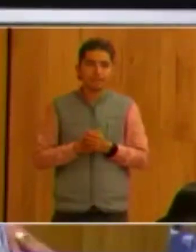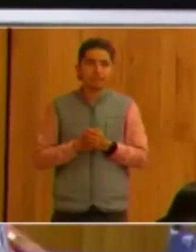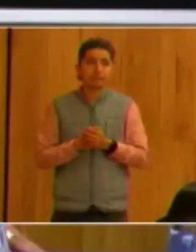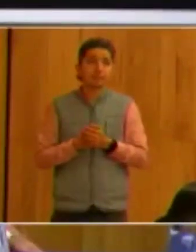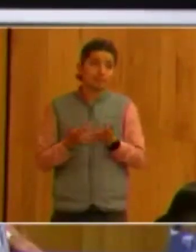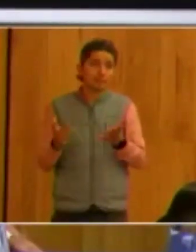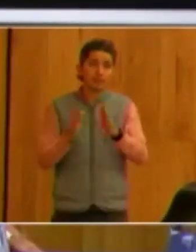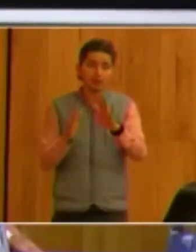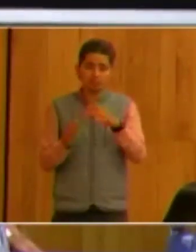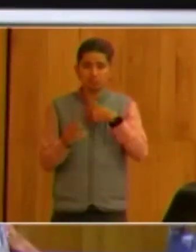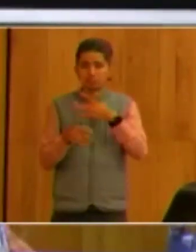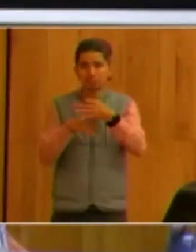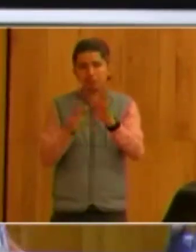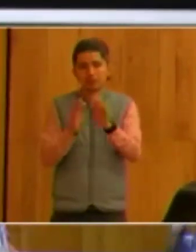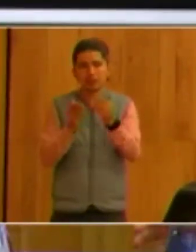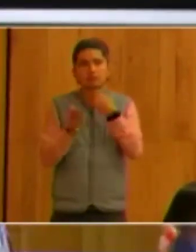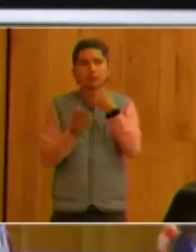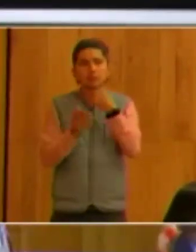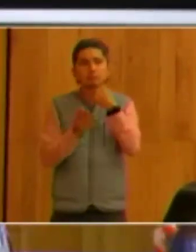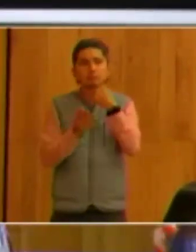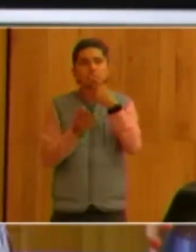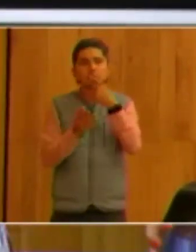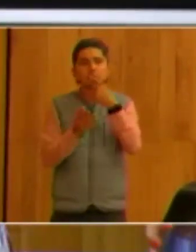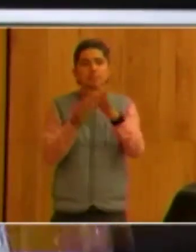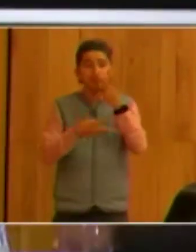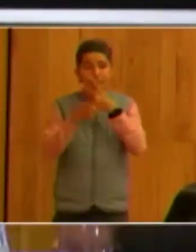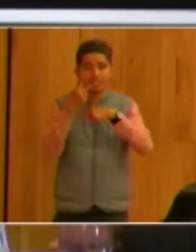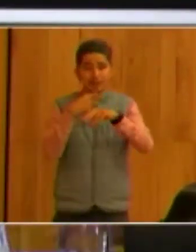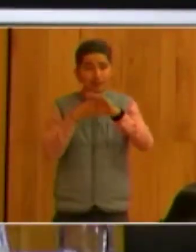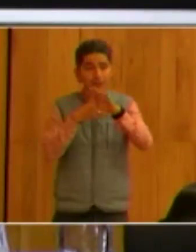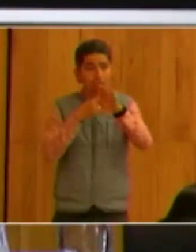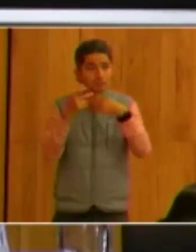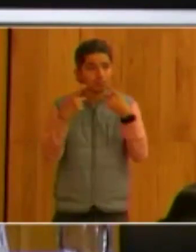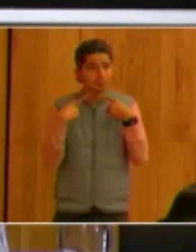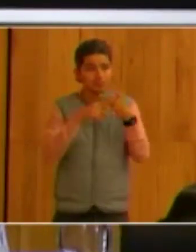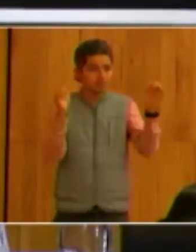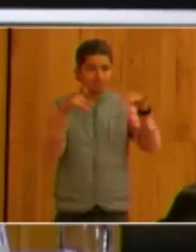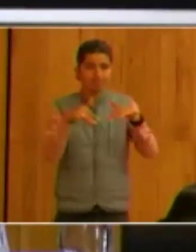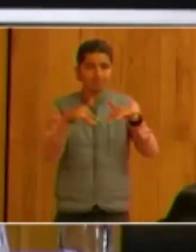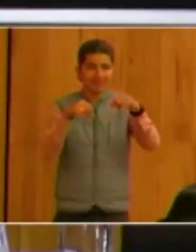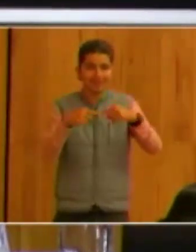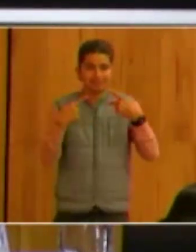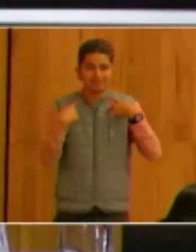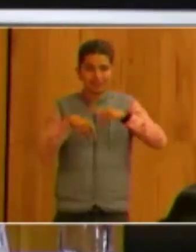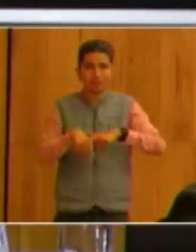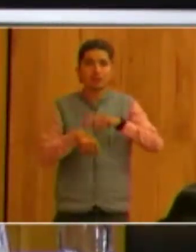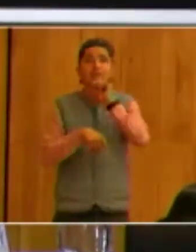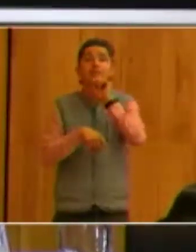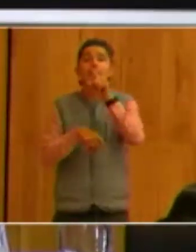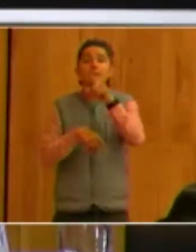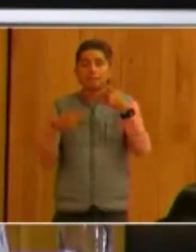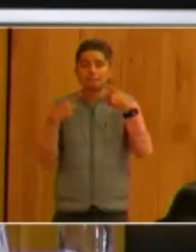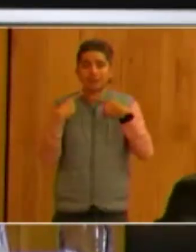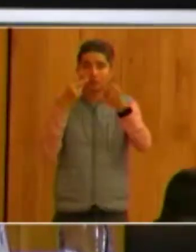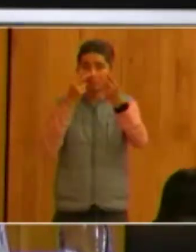Y mientras tanto, pues les doy la bienvenida a todas las personas que están aquí presentes de manera presencial y también a todos los que están